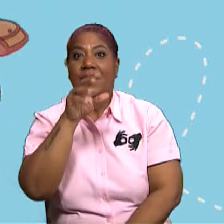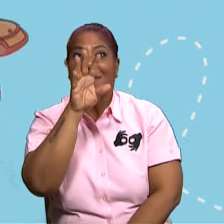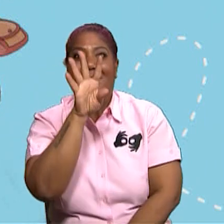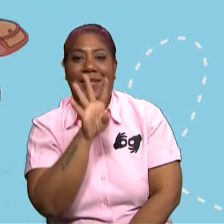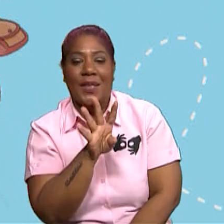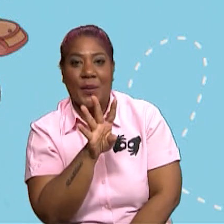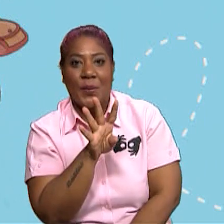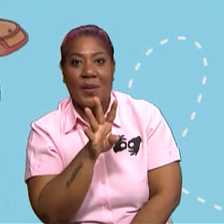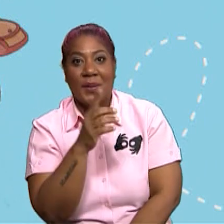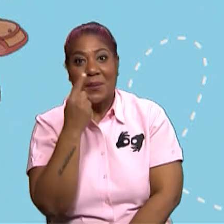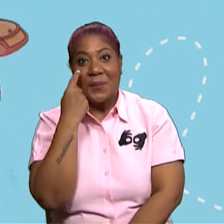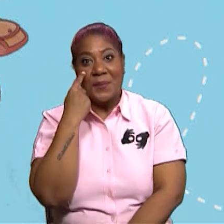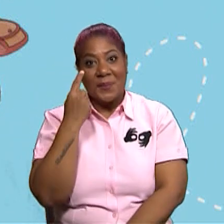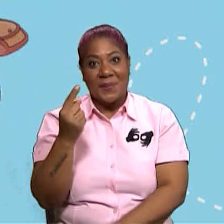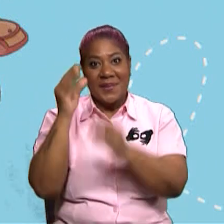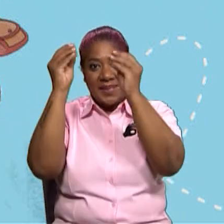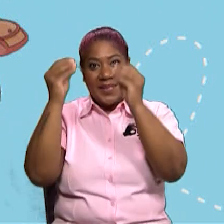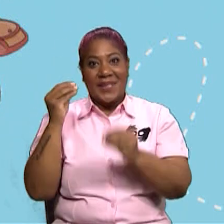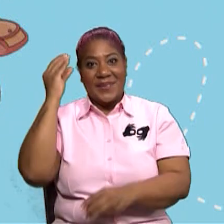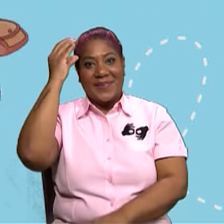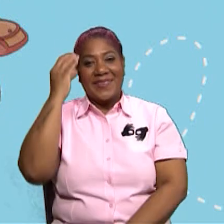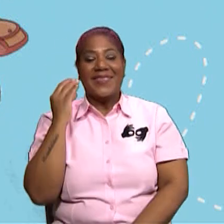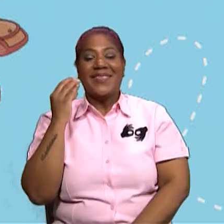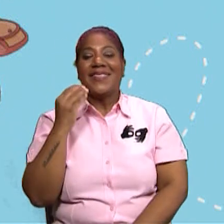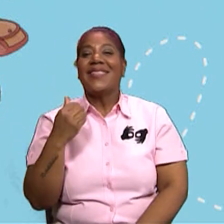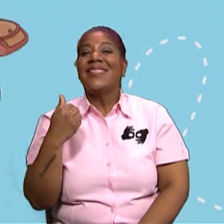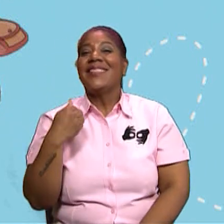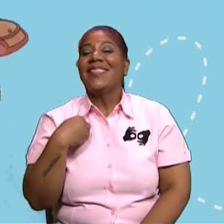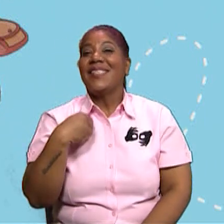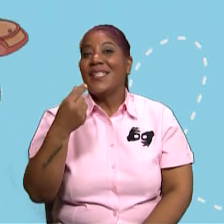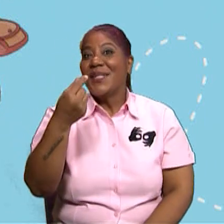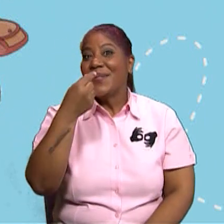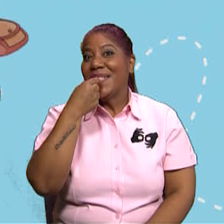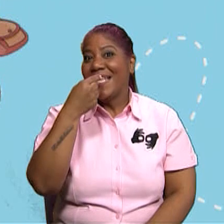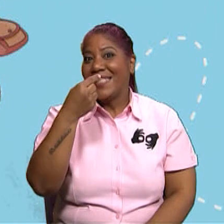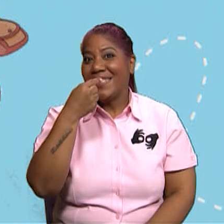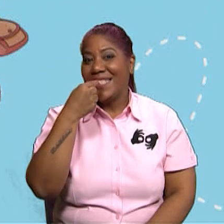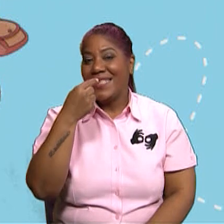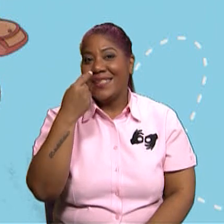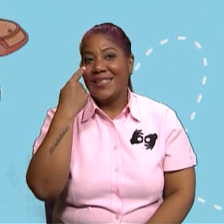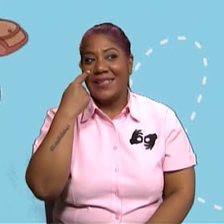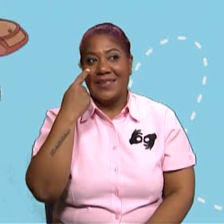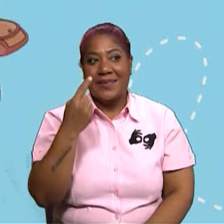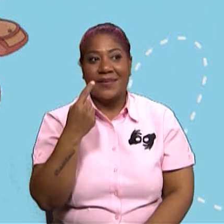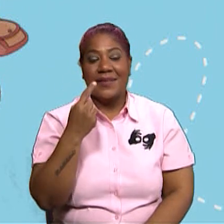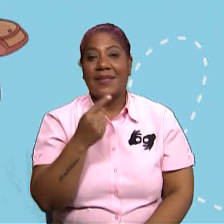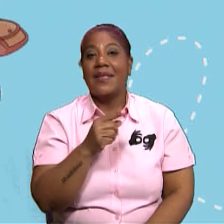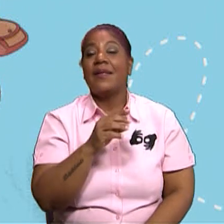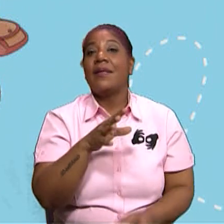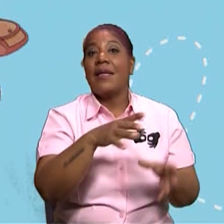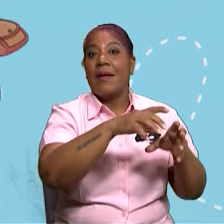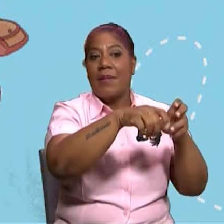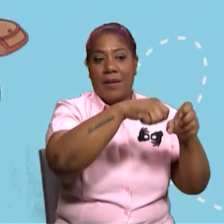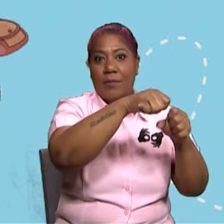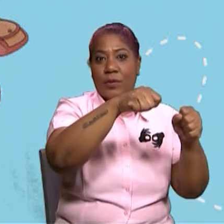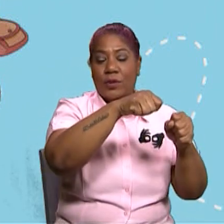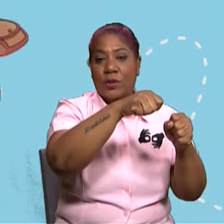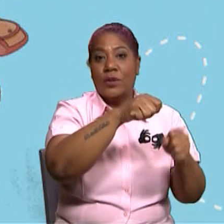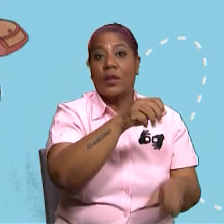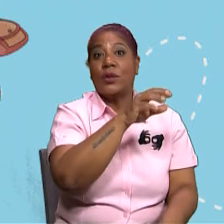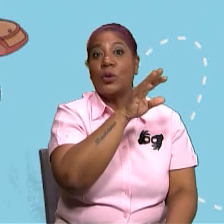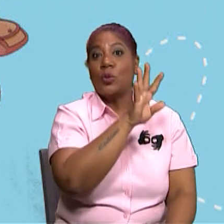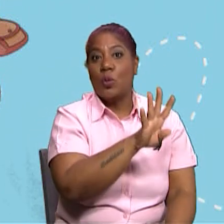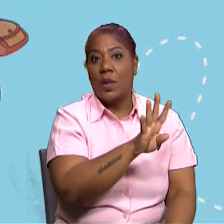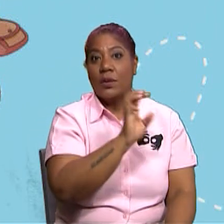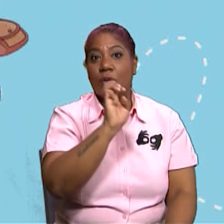galletas por acá, que quedaron muy lindas. Ahora vamos a agruparlas de 4 en 4 en nuestra